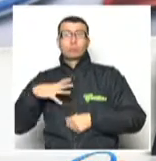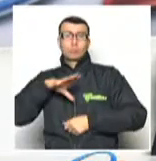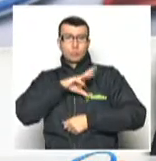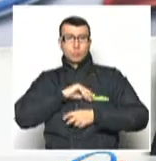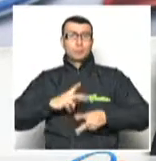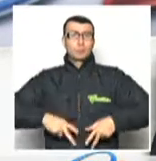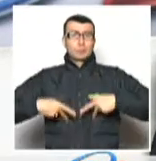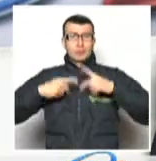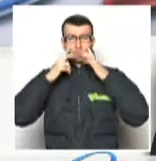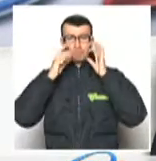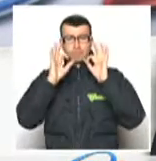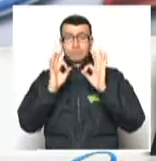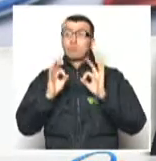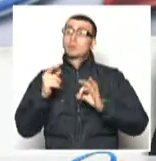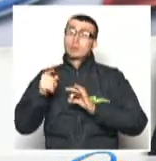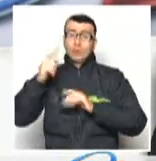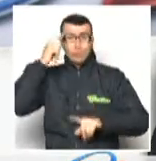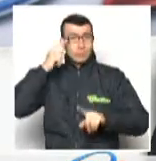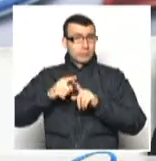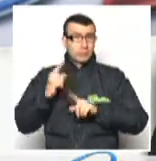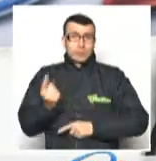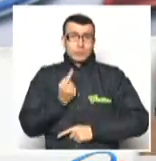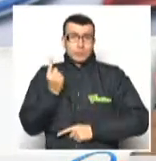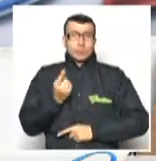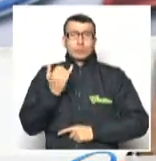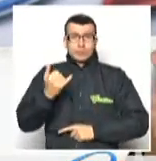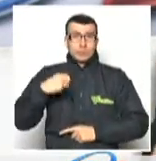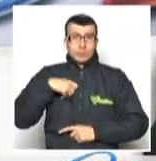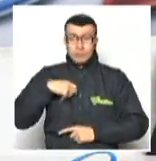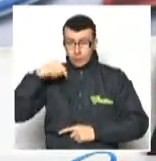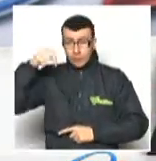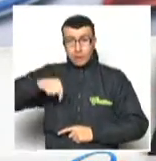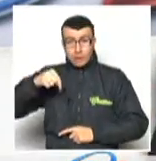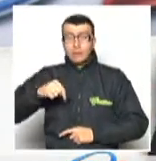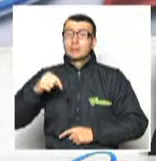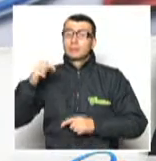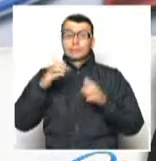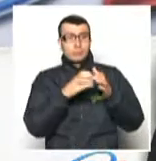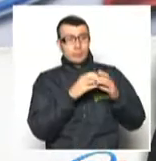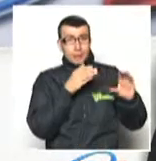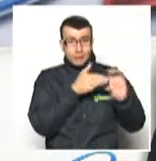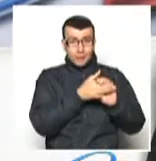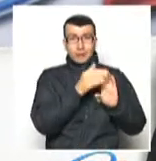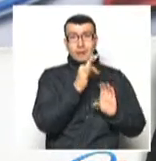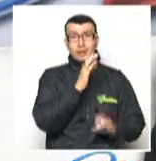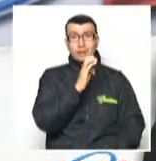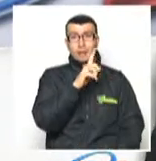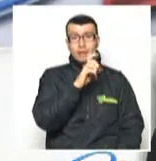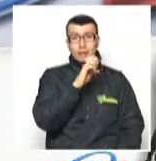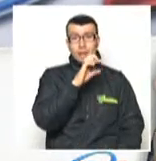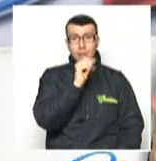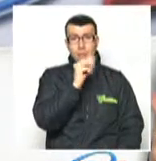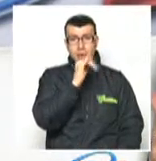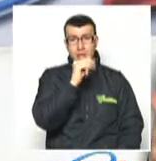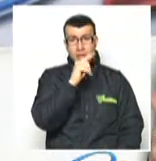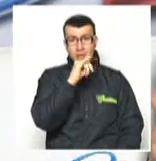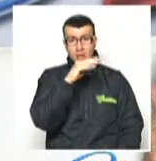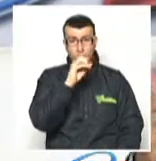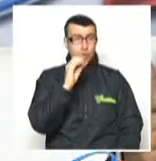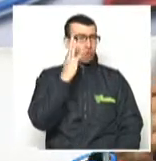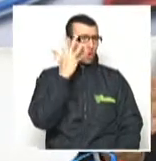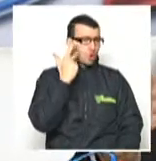vida. Eso es la única finalidad y por eso estamos en Telepacífico todos los días a las 11 de la